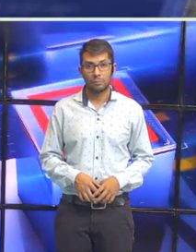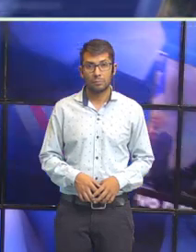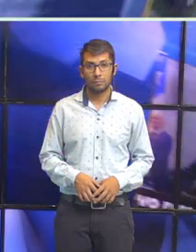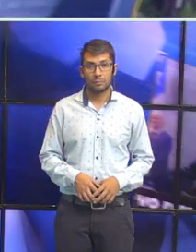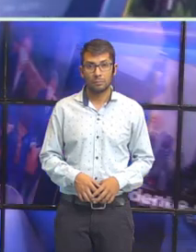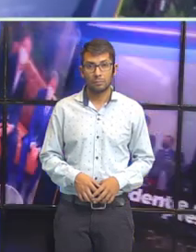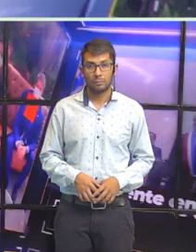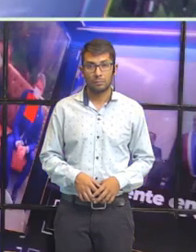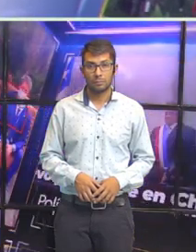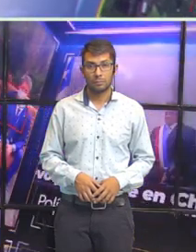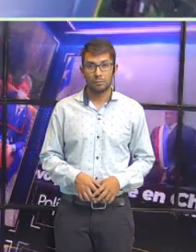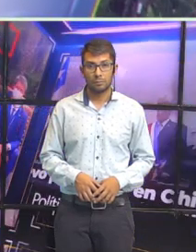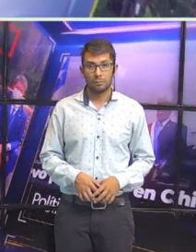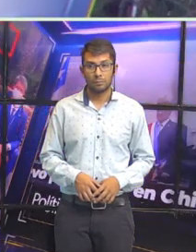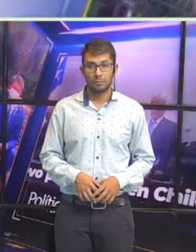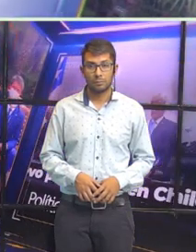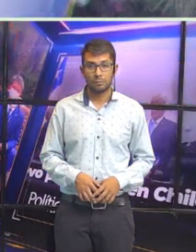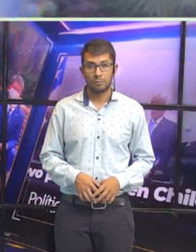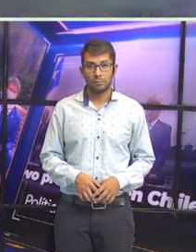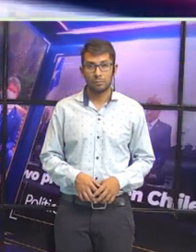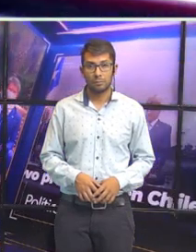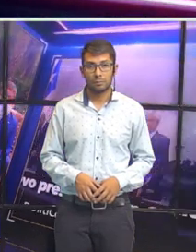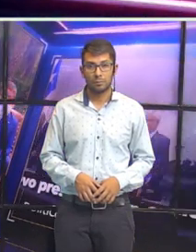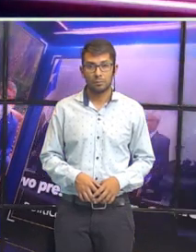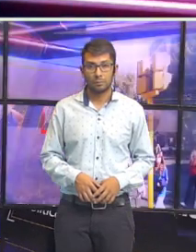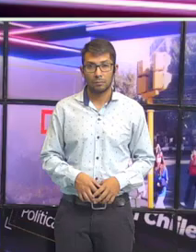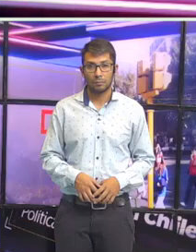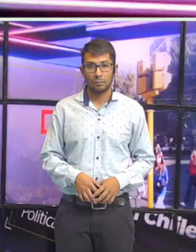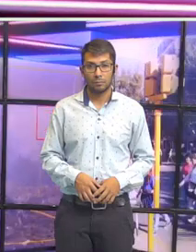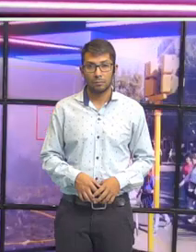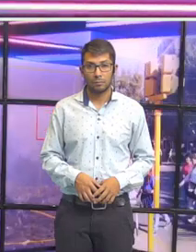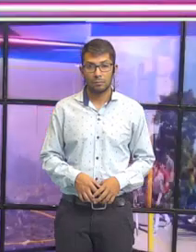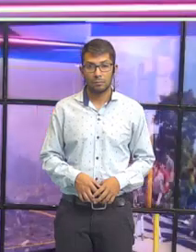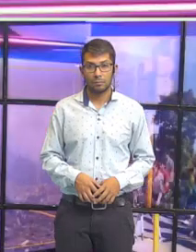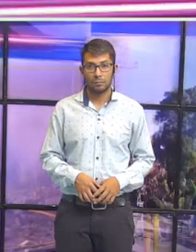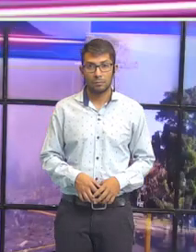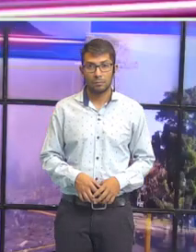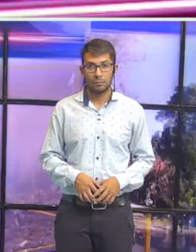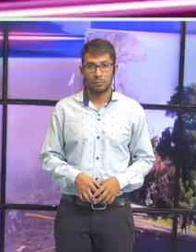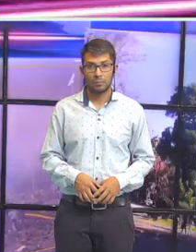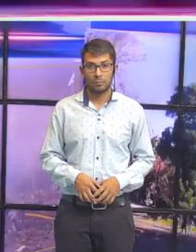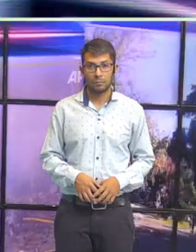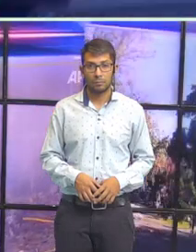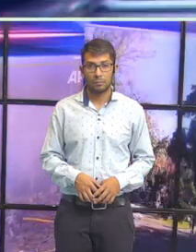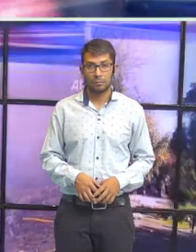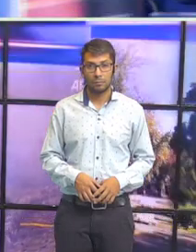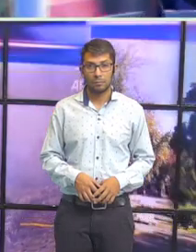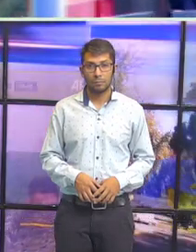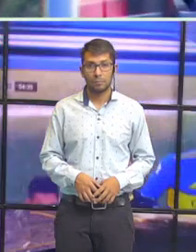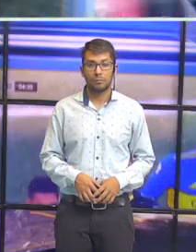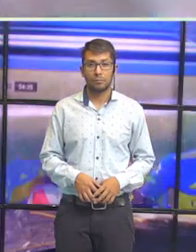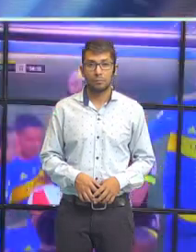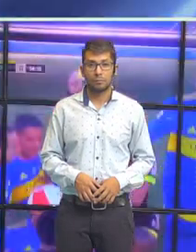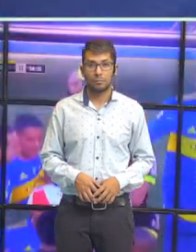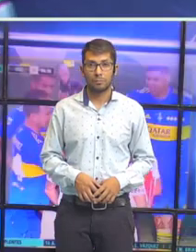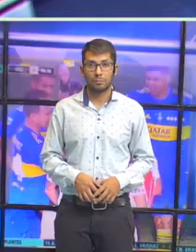el trabajo en Argentina sea mayoritariamente informal No ese es el verdadero problema hoy en el empleo la informalidad junto por supuesto con la inflación